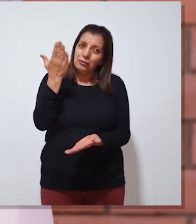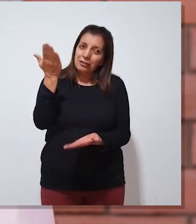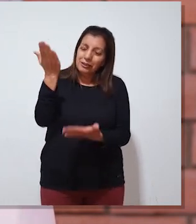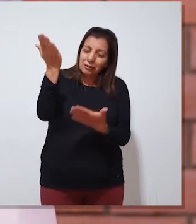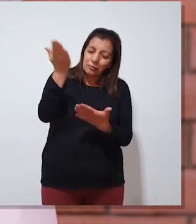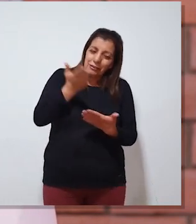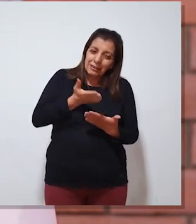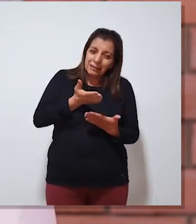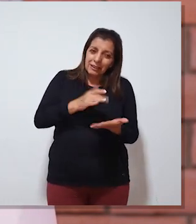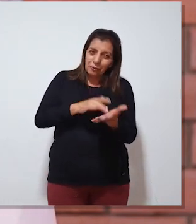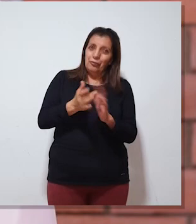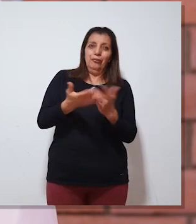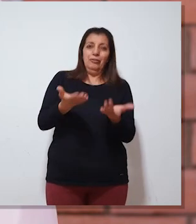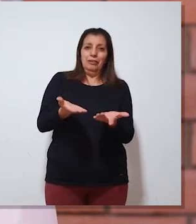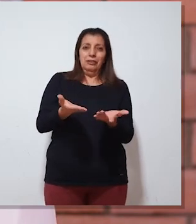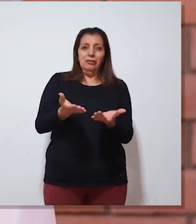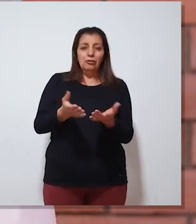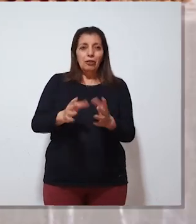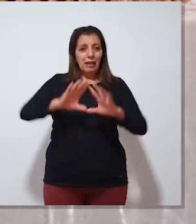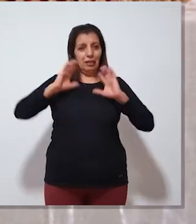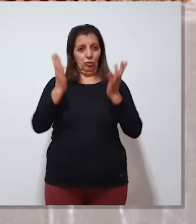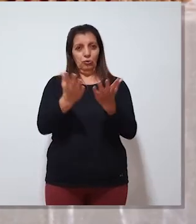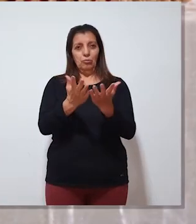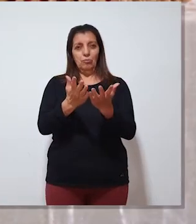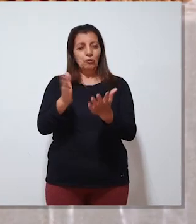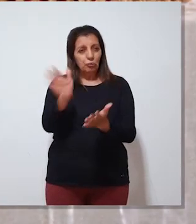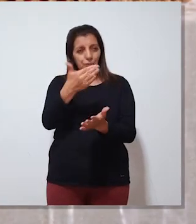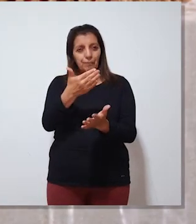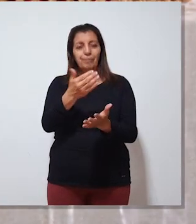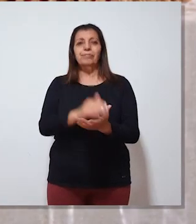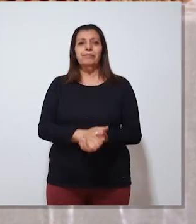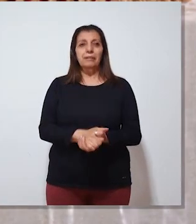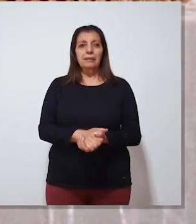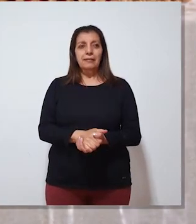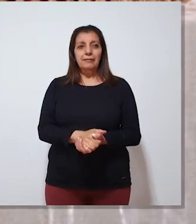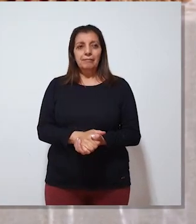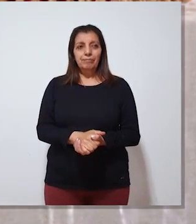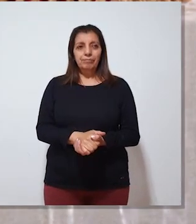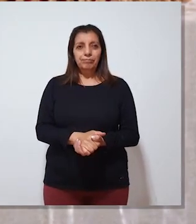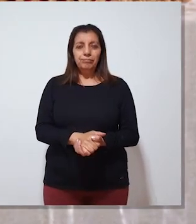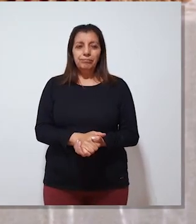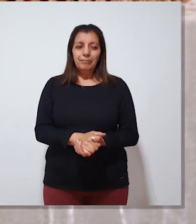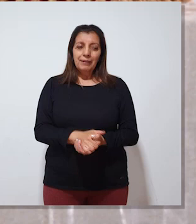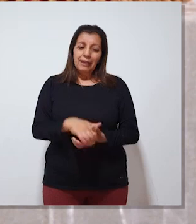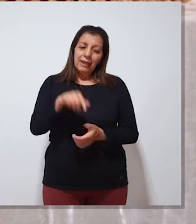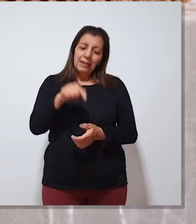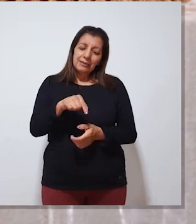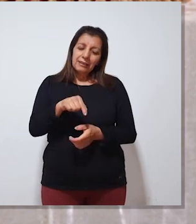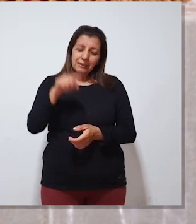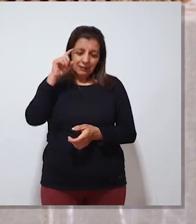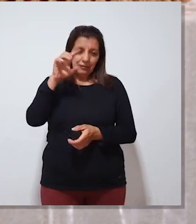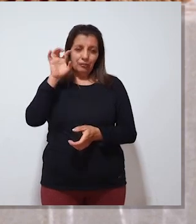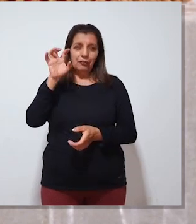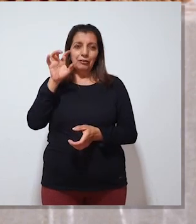en Cristo para toda la humanidad. En el Evangelio, el saludo del ángel Gabriel nos llena de